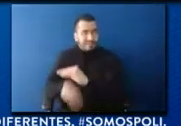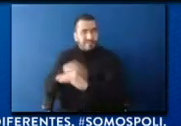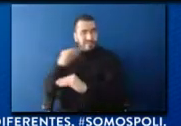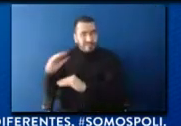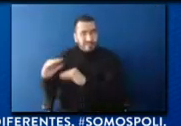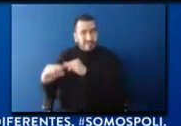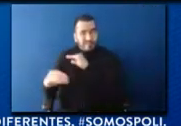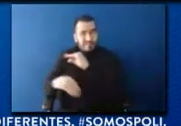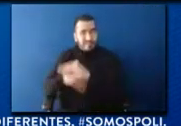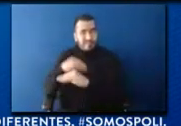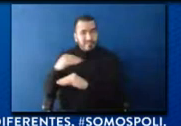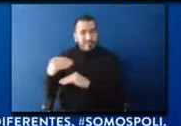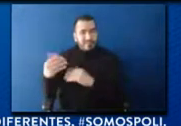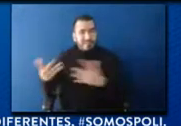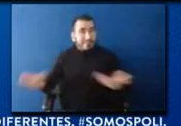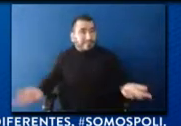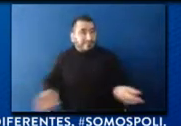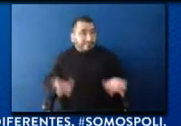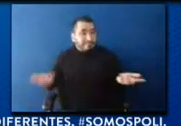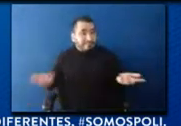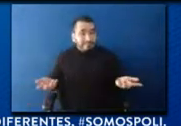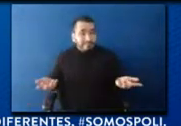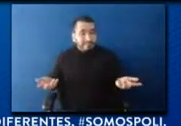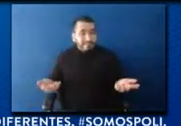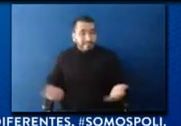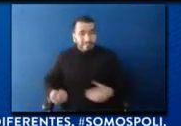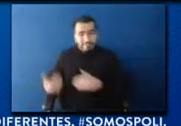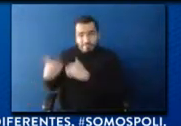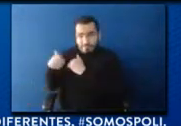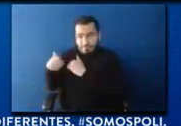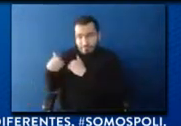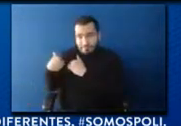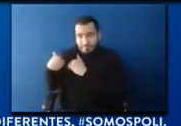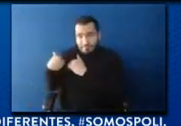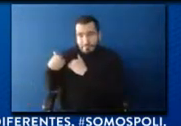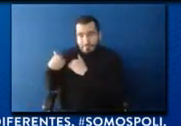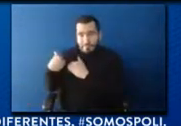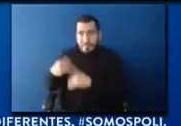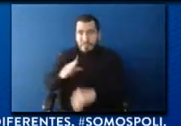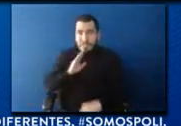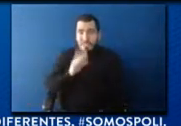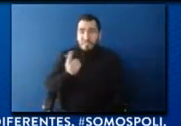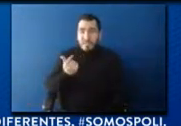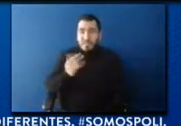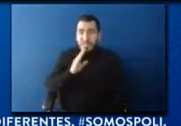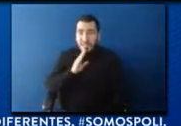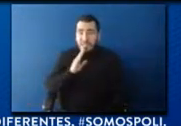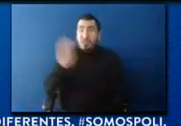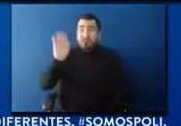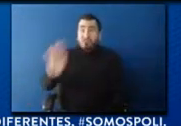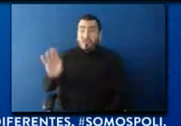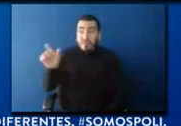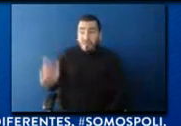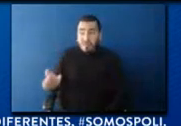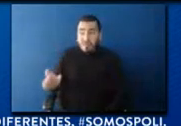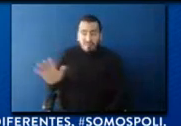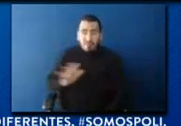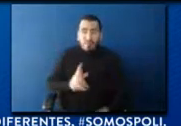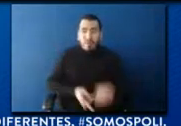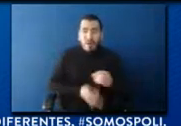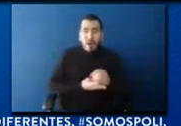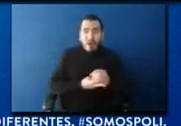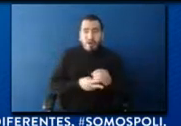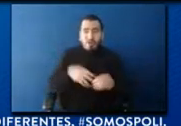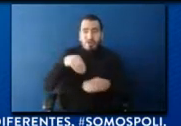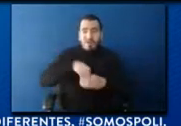cuando... Son nuestros deberes. No es la plata de un accionista. Es el ahorro del público que está allí depositado. Toda nuestra plata